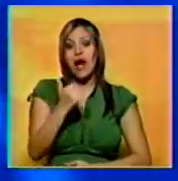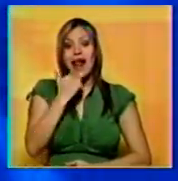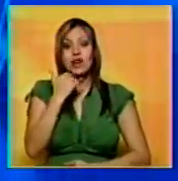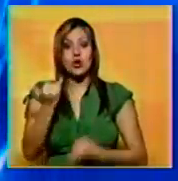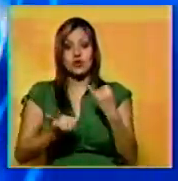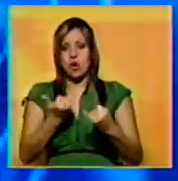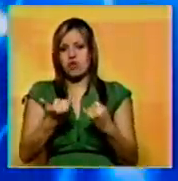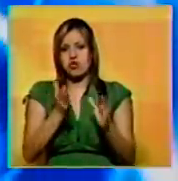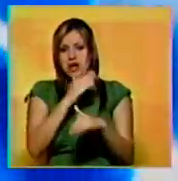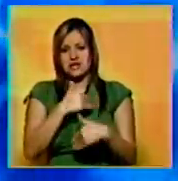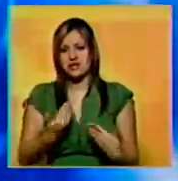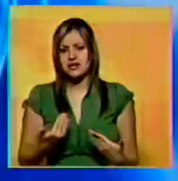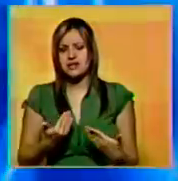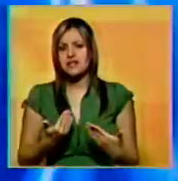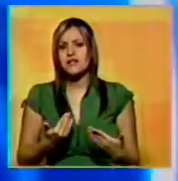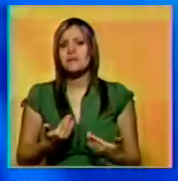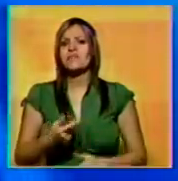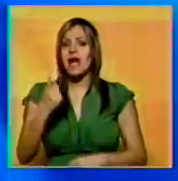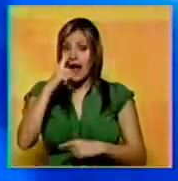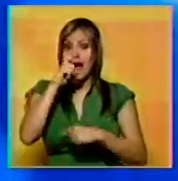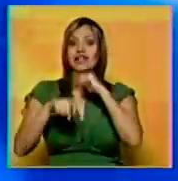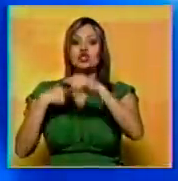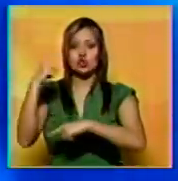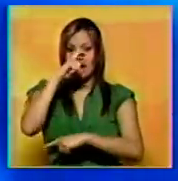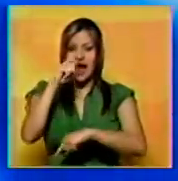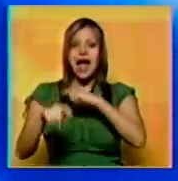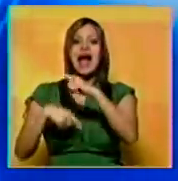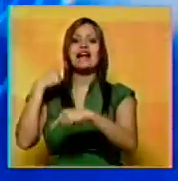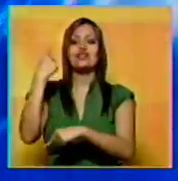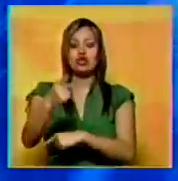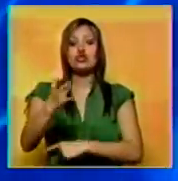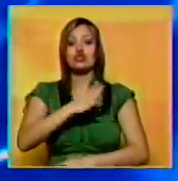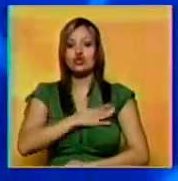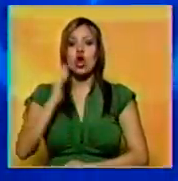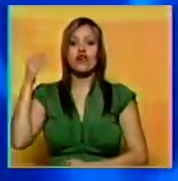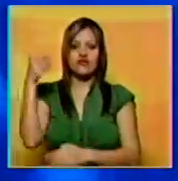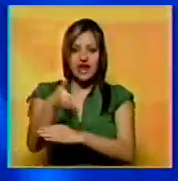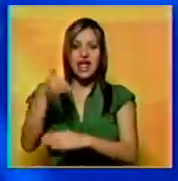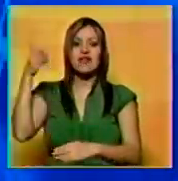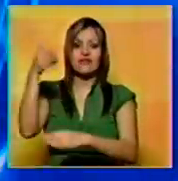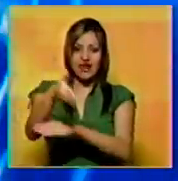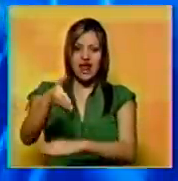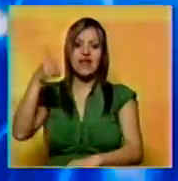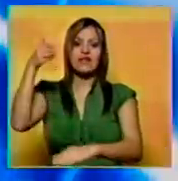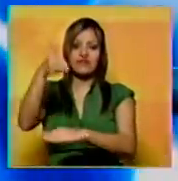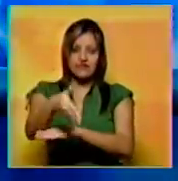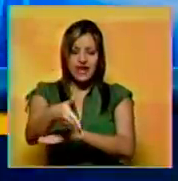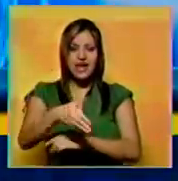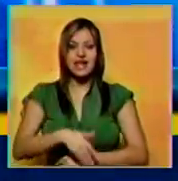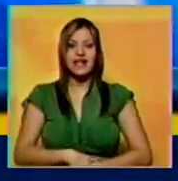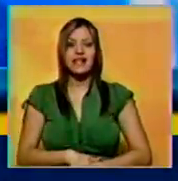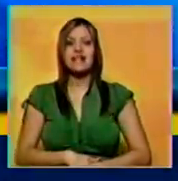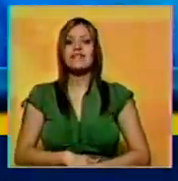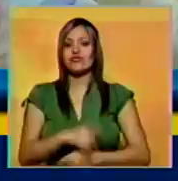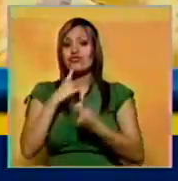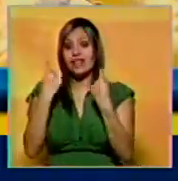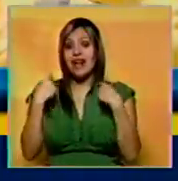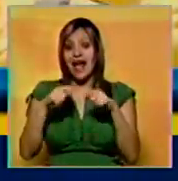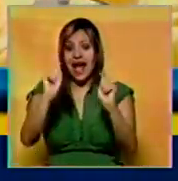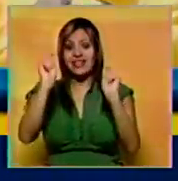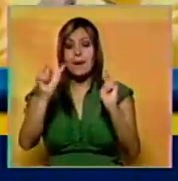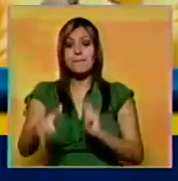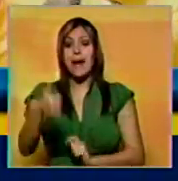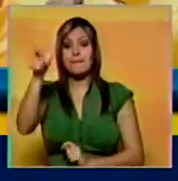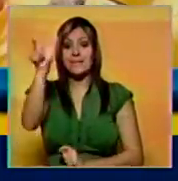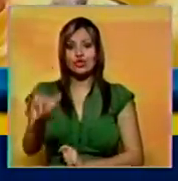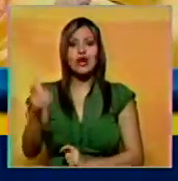inconvenientes pero de verdad que es año tras año este hemos estado viniendo hemos estado intentando arrastrar más